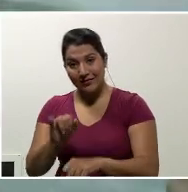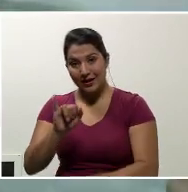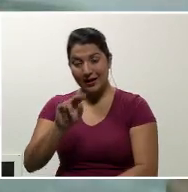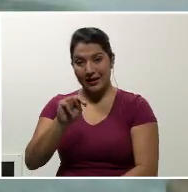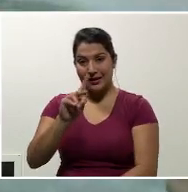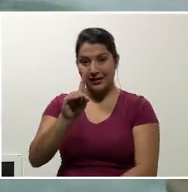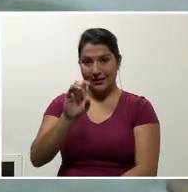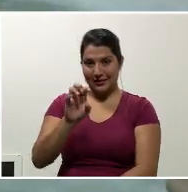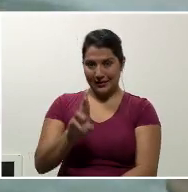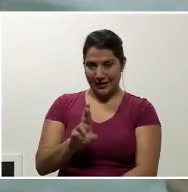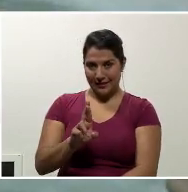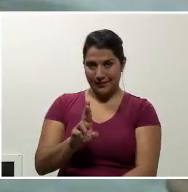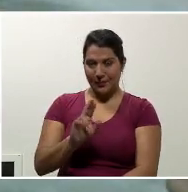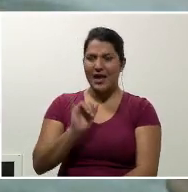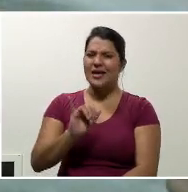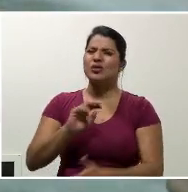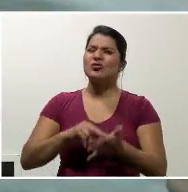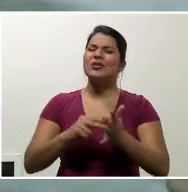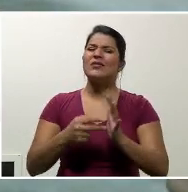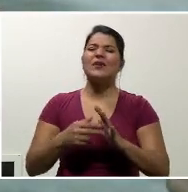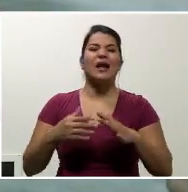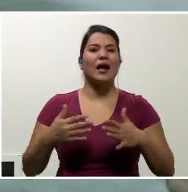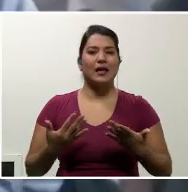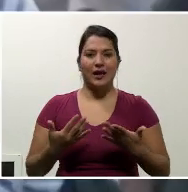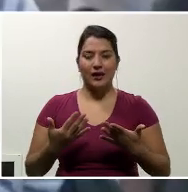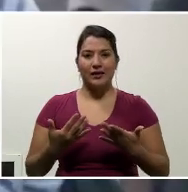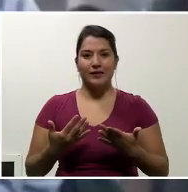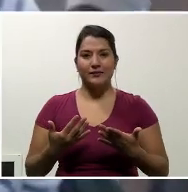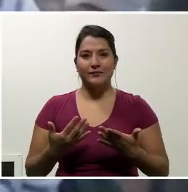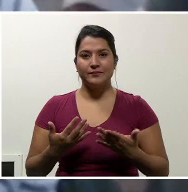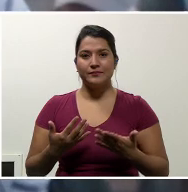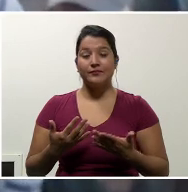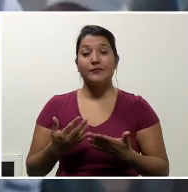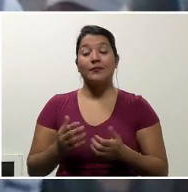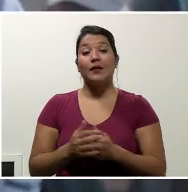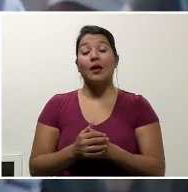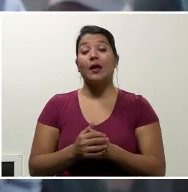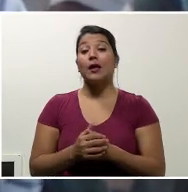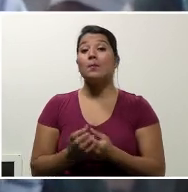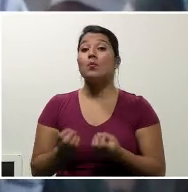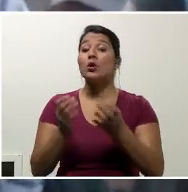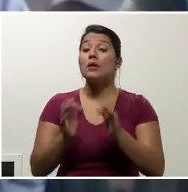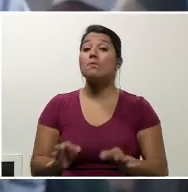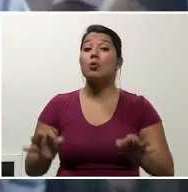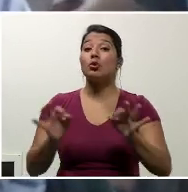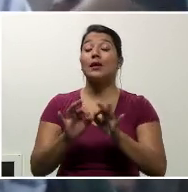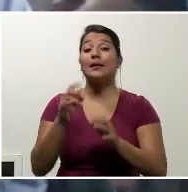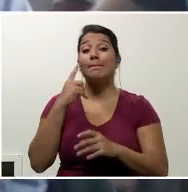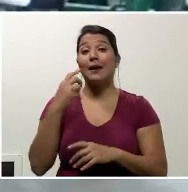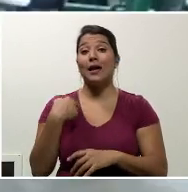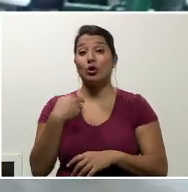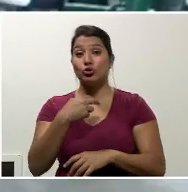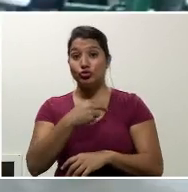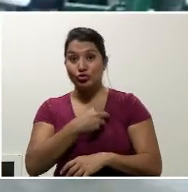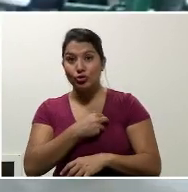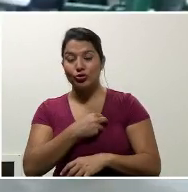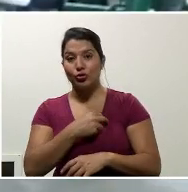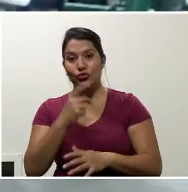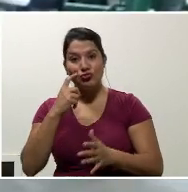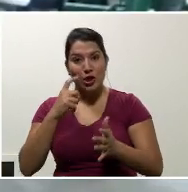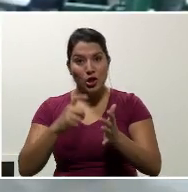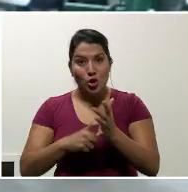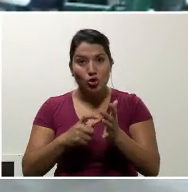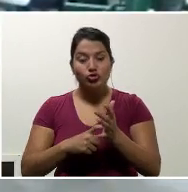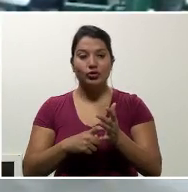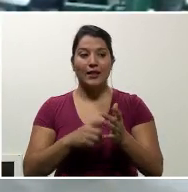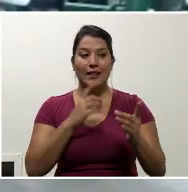Esto dice que van a cesar las recuperaciones de hecho, y es importante para nosotros resaltar este esfuerzo y este ejercicio de diálogo